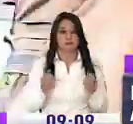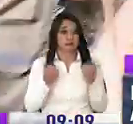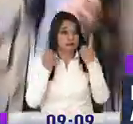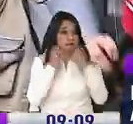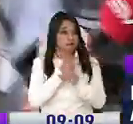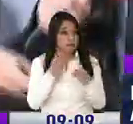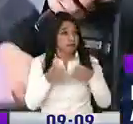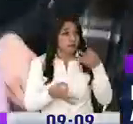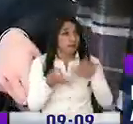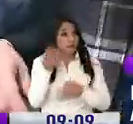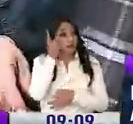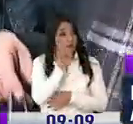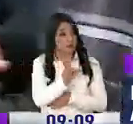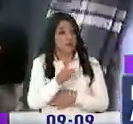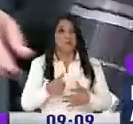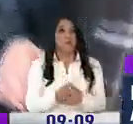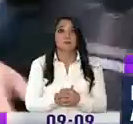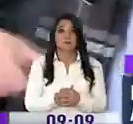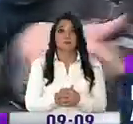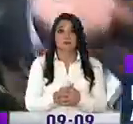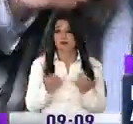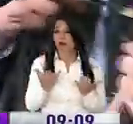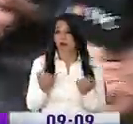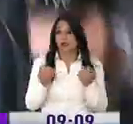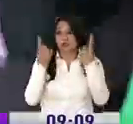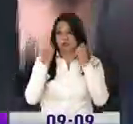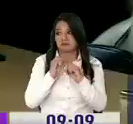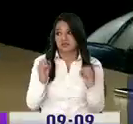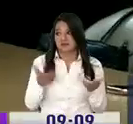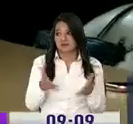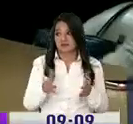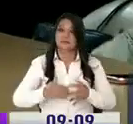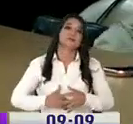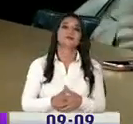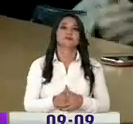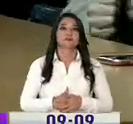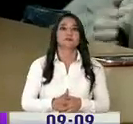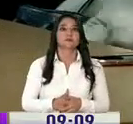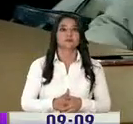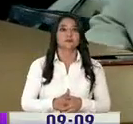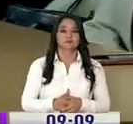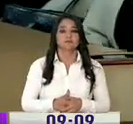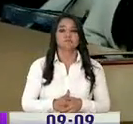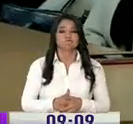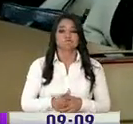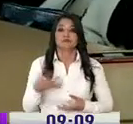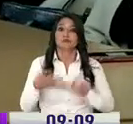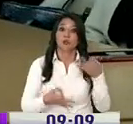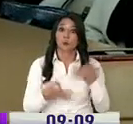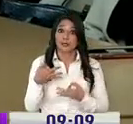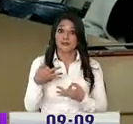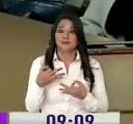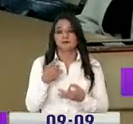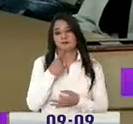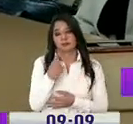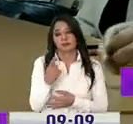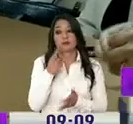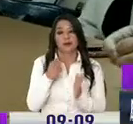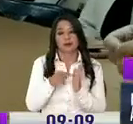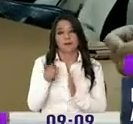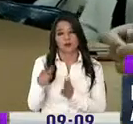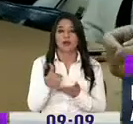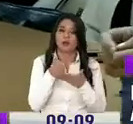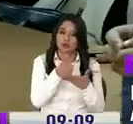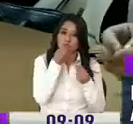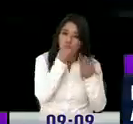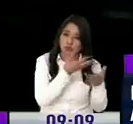esta resolución del tribunal? Con la justicia de ahora ya nada sorprende. Pese a ese cuestionamiento, los jueces tomaron en cuenta atenuantes como haber colaborado